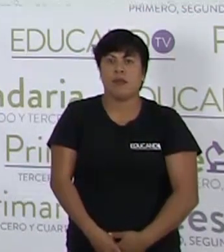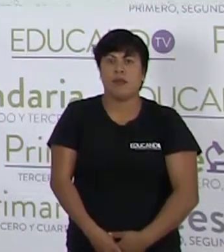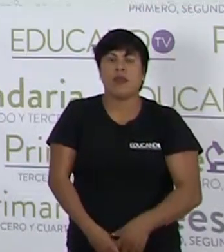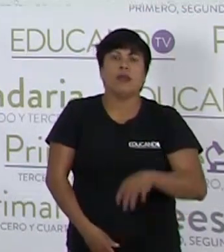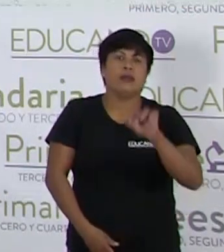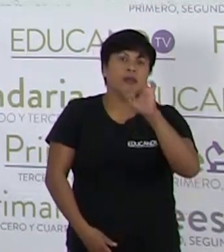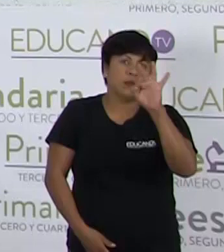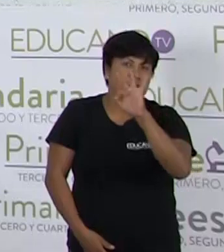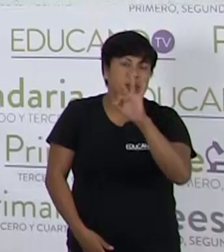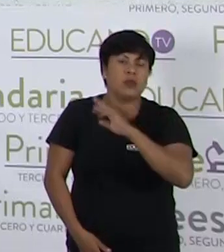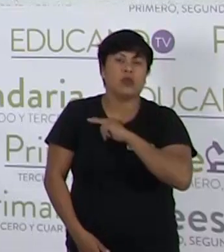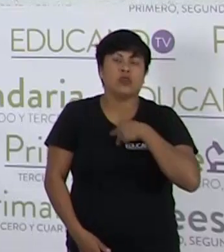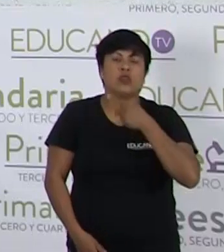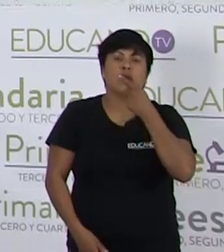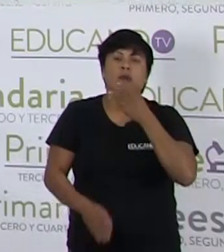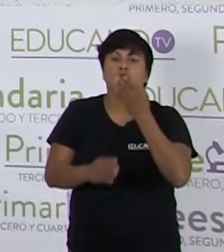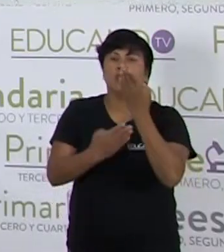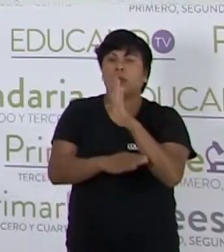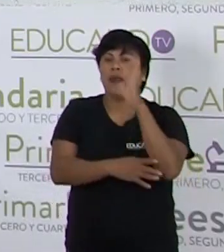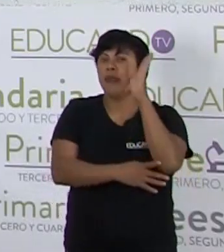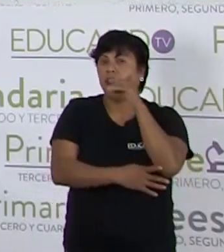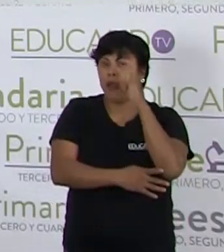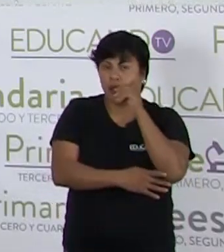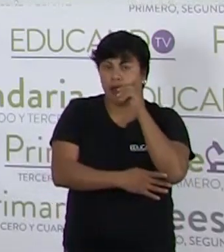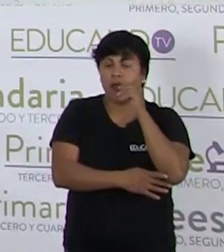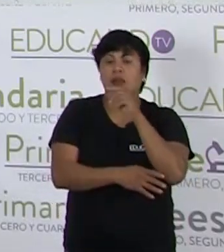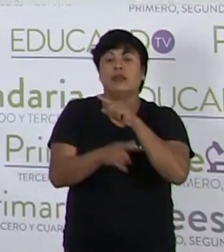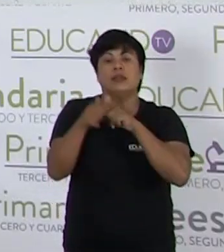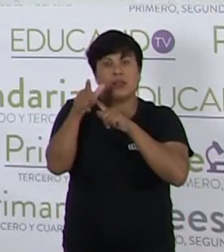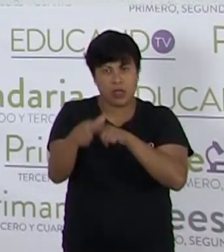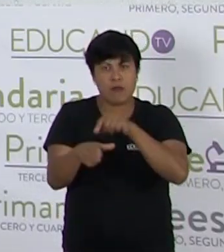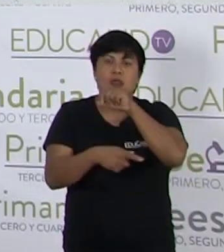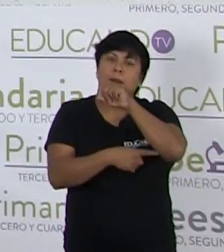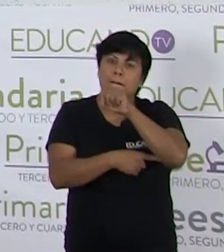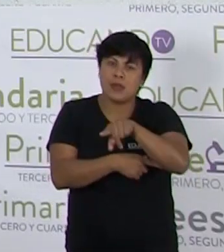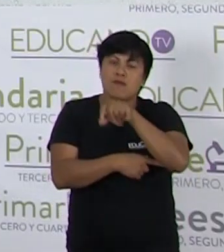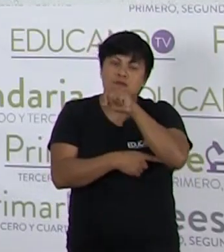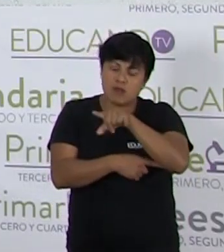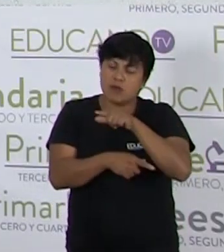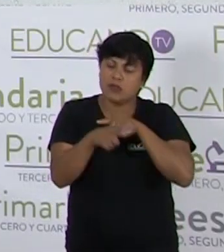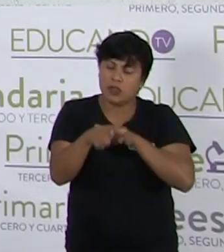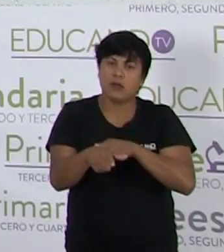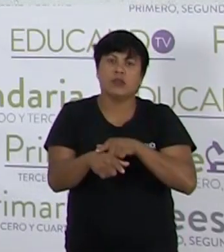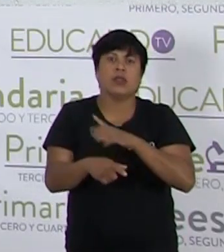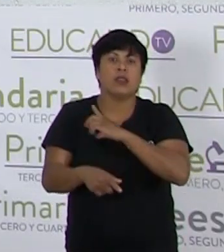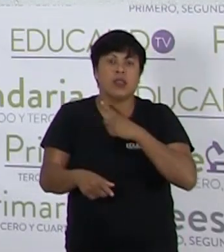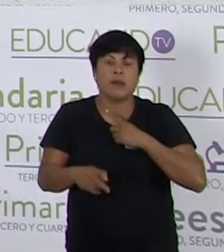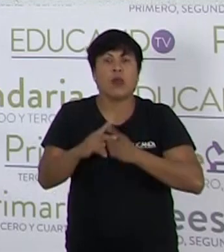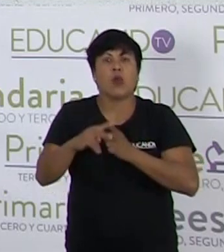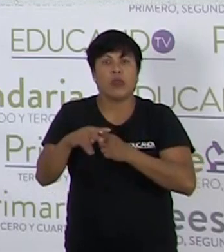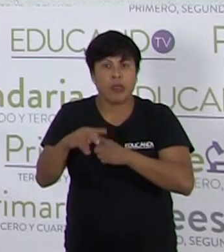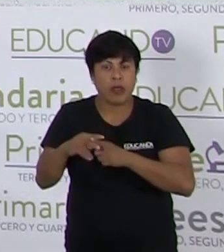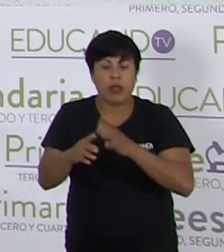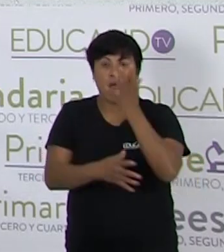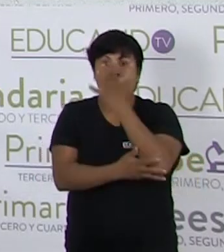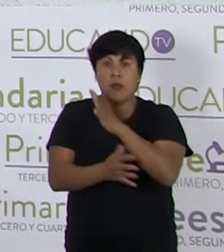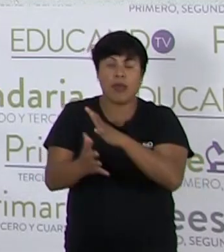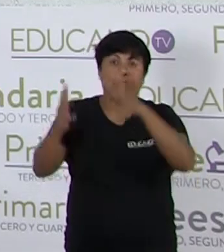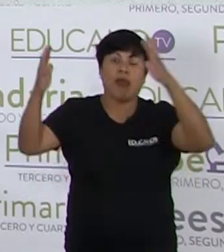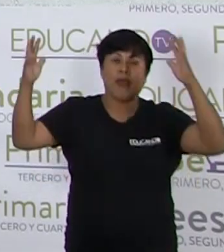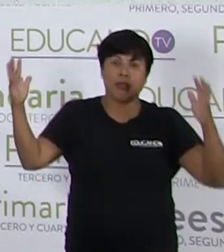Si hablamos de los naranjos, seguiríamos el mismo procedimiento. Hay que contar los árboles